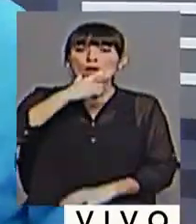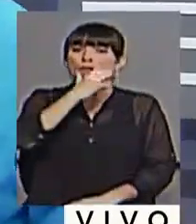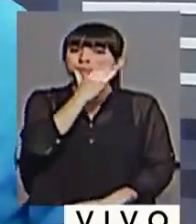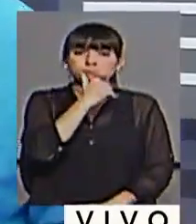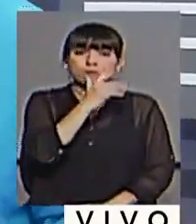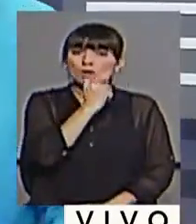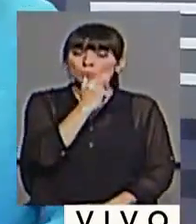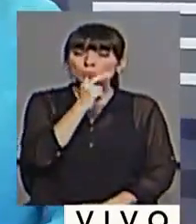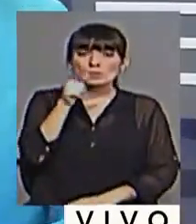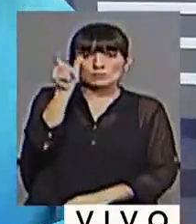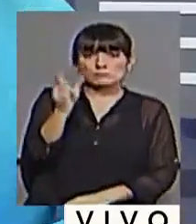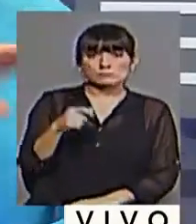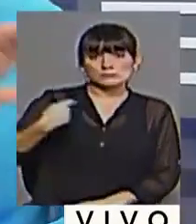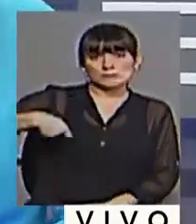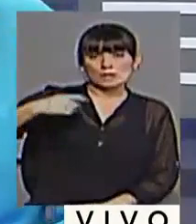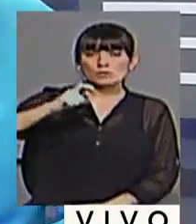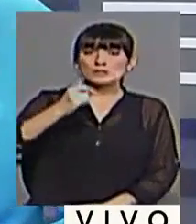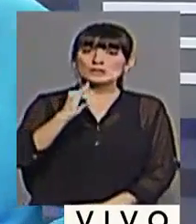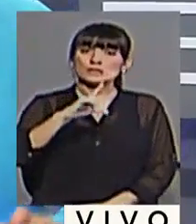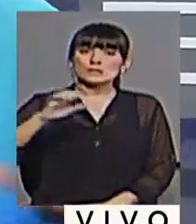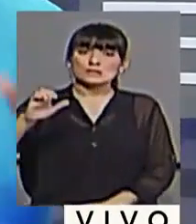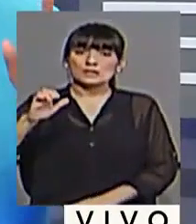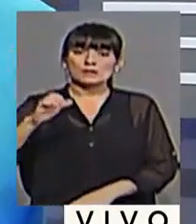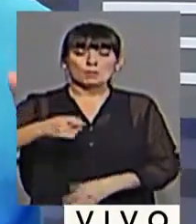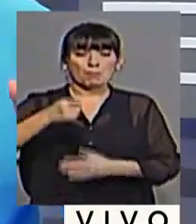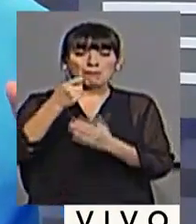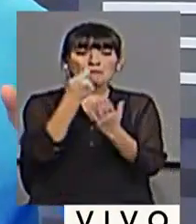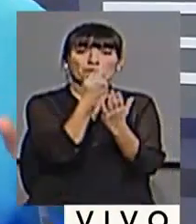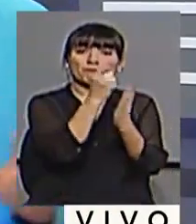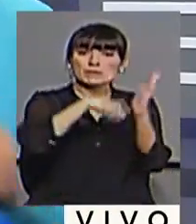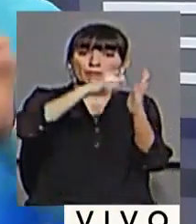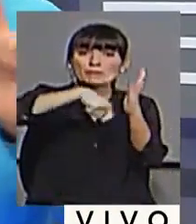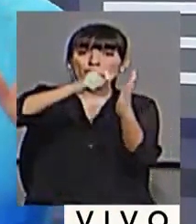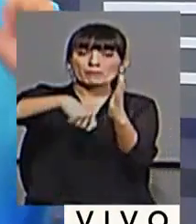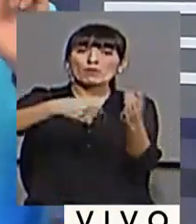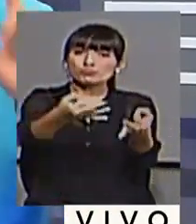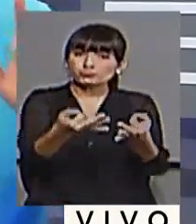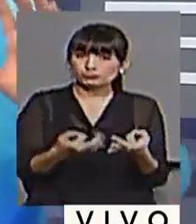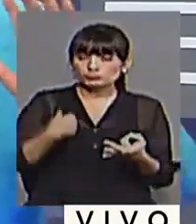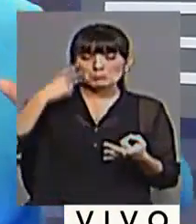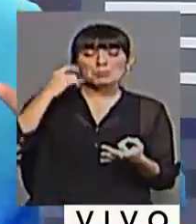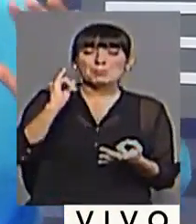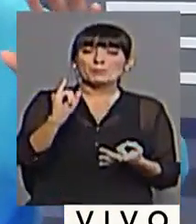las firmas para ser candidato presidencial. Ninguna duda. Fíjense ustedes que